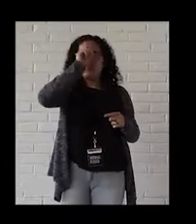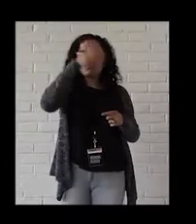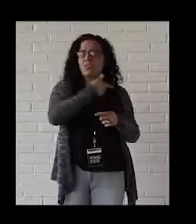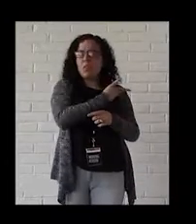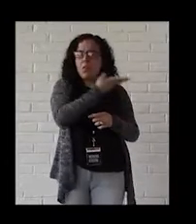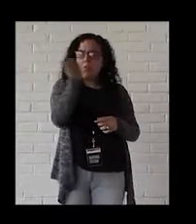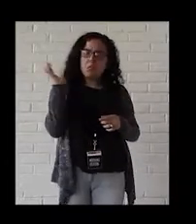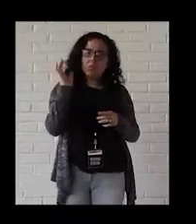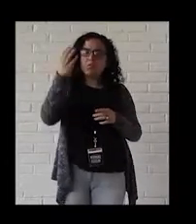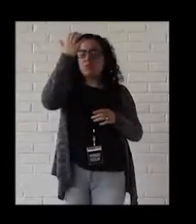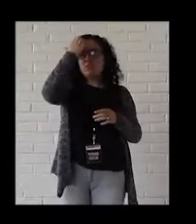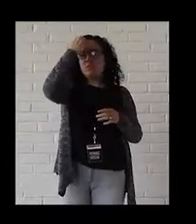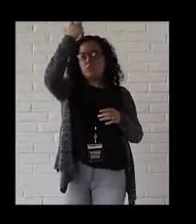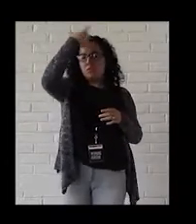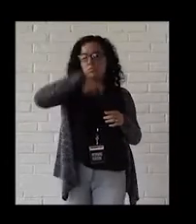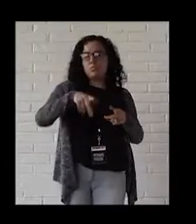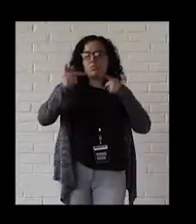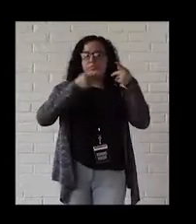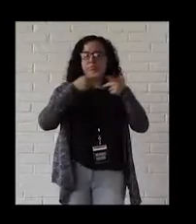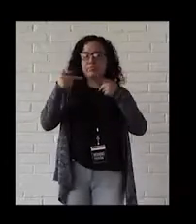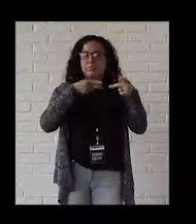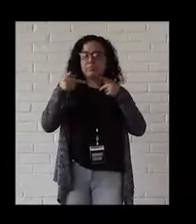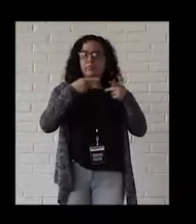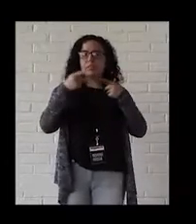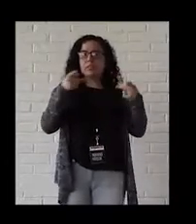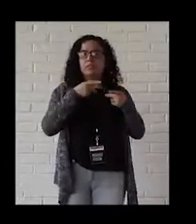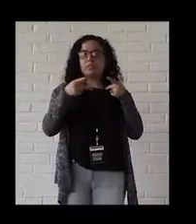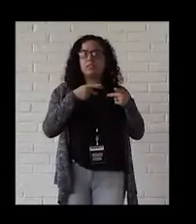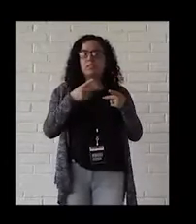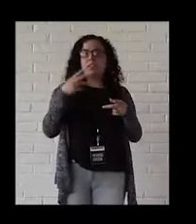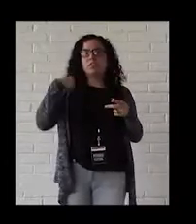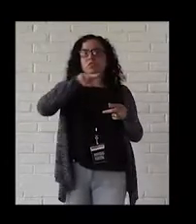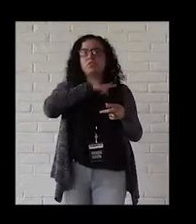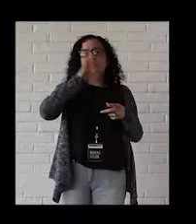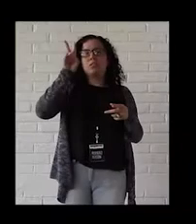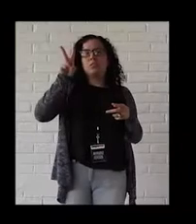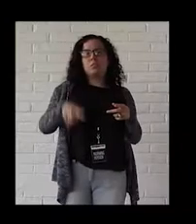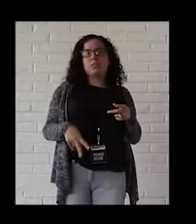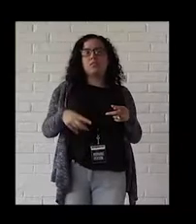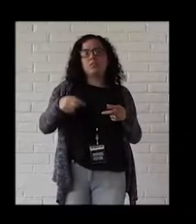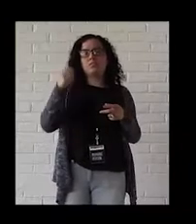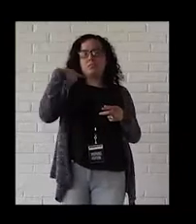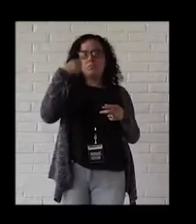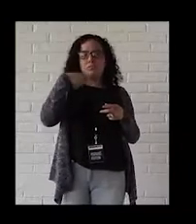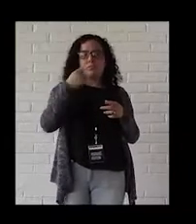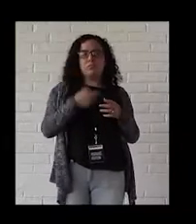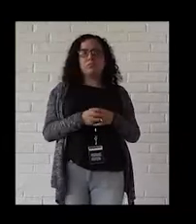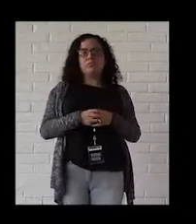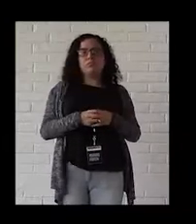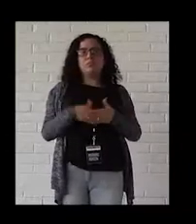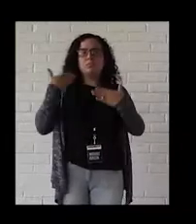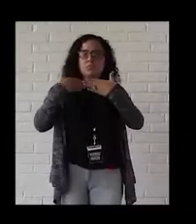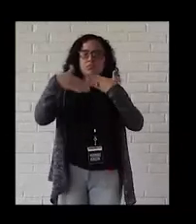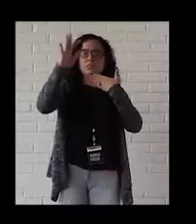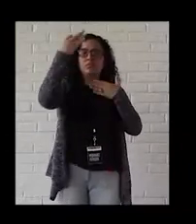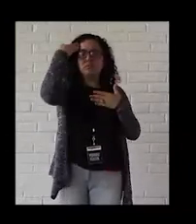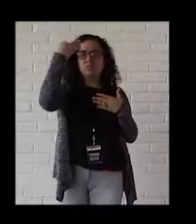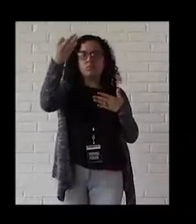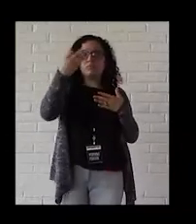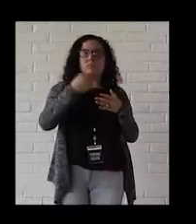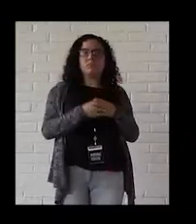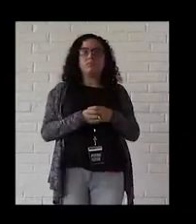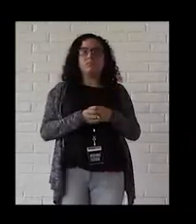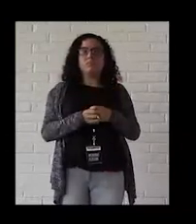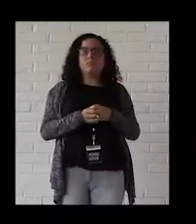autoconocimiento para que todo el mundo podamos empezar a vivir una mejor realidad para nosotros mismos. Durante todo este tiempo yo ya había encontrado la